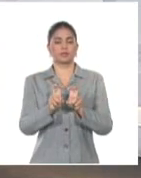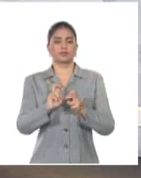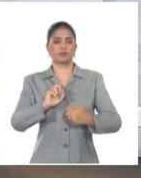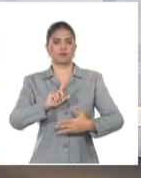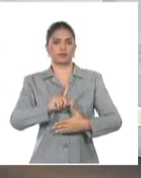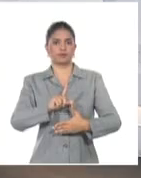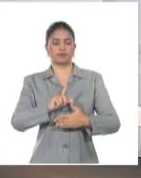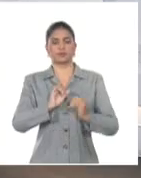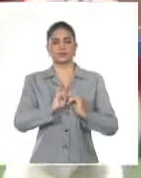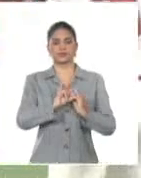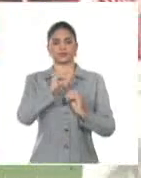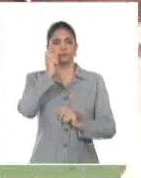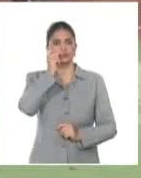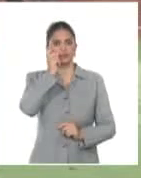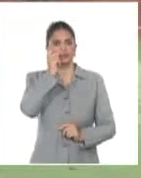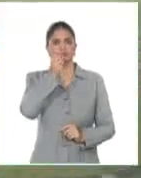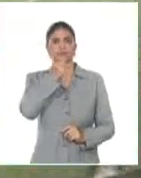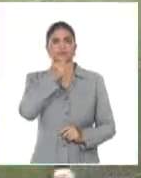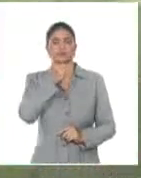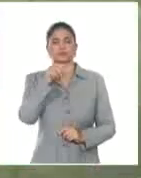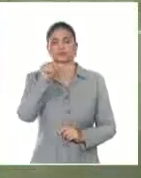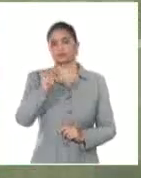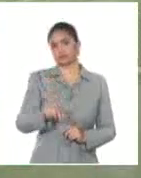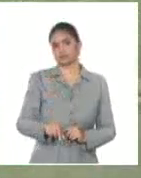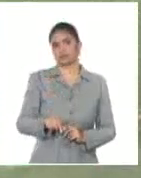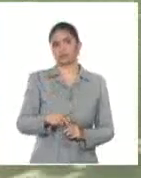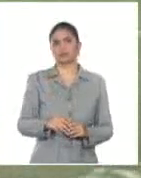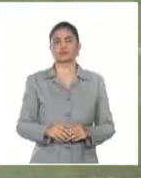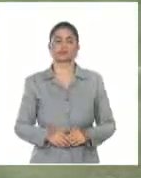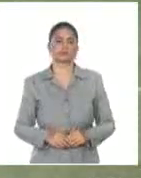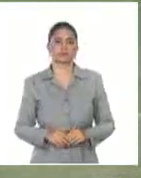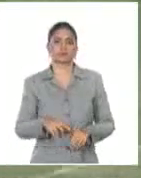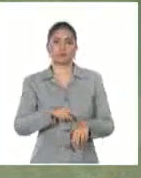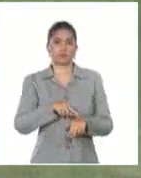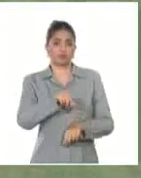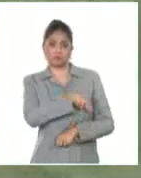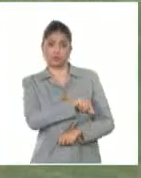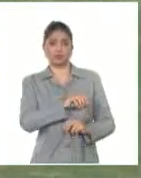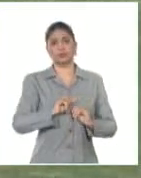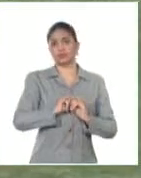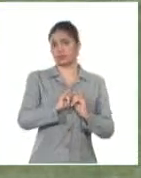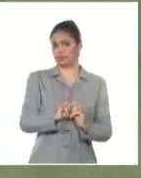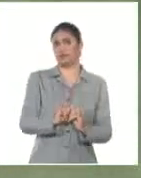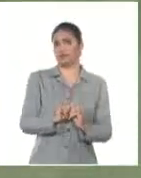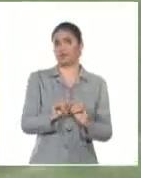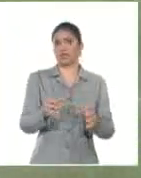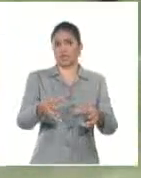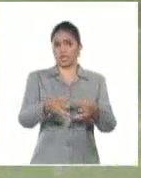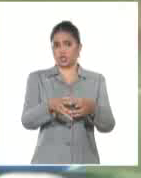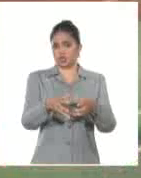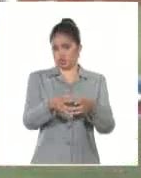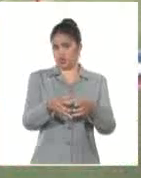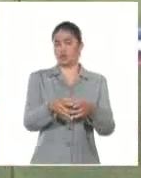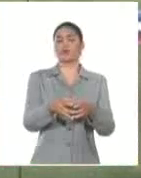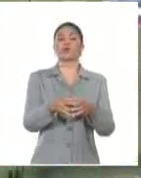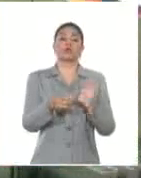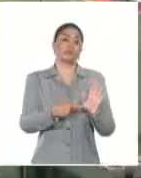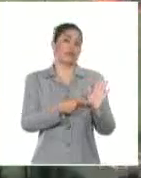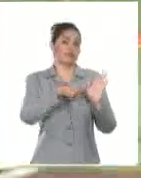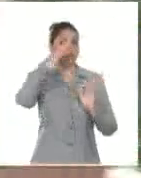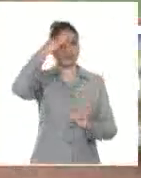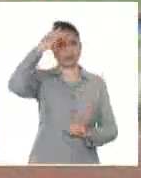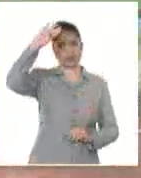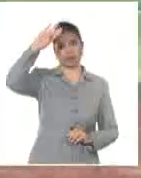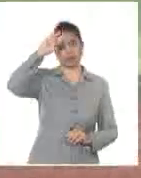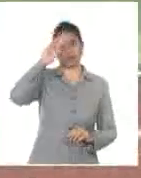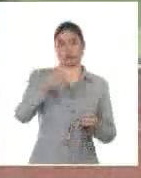colega Pablo Otero. Hace pocos minutos se dio a conocer la preselección nacional de béisbol, de donde saldrá la nómina definitiva que representará a nuestro